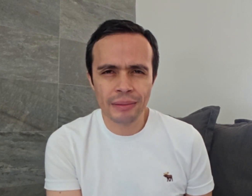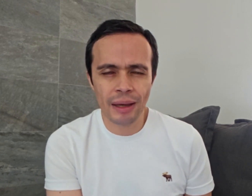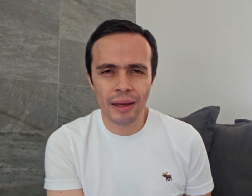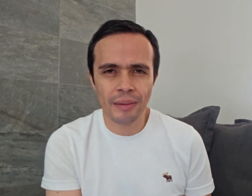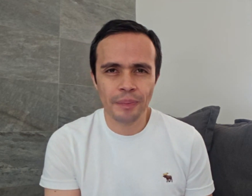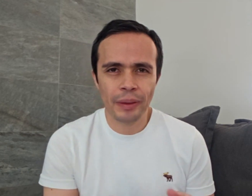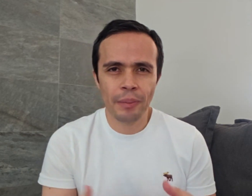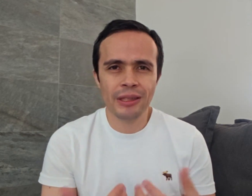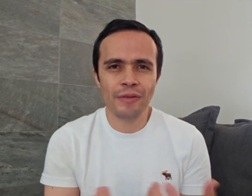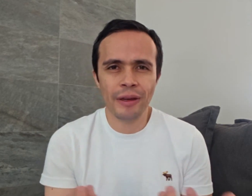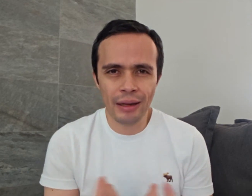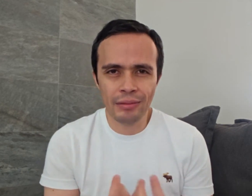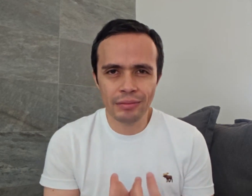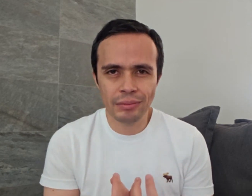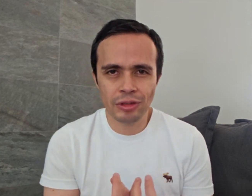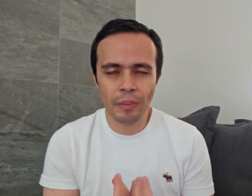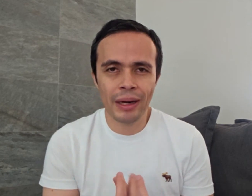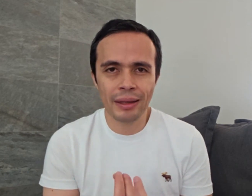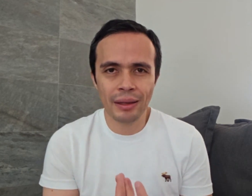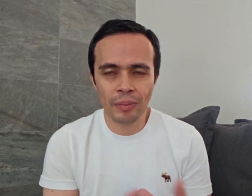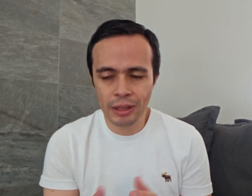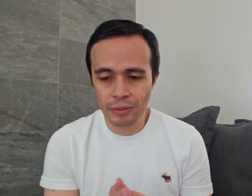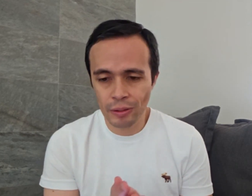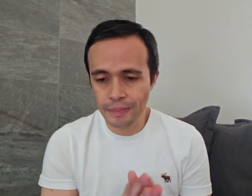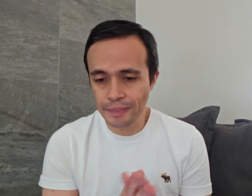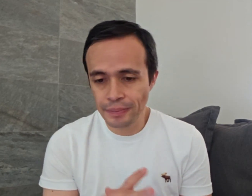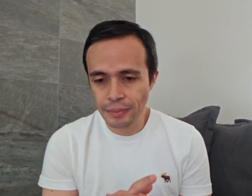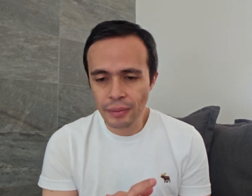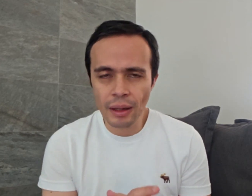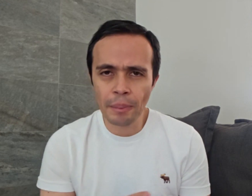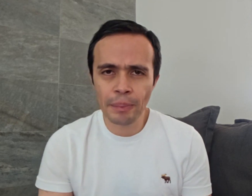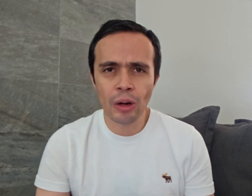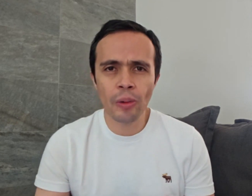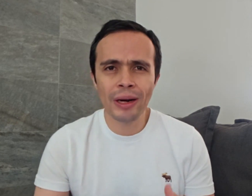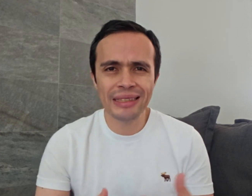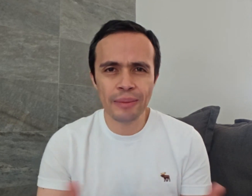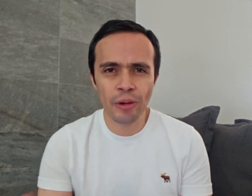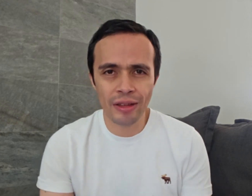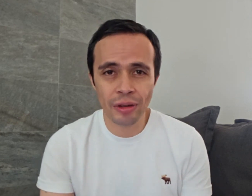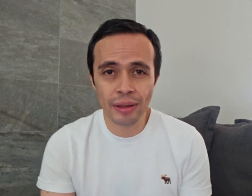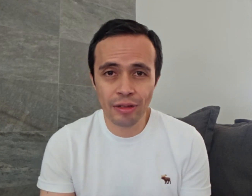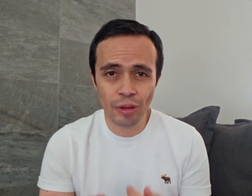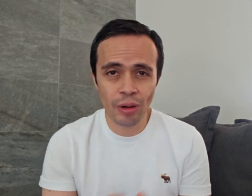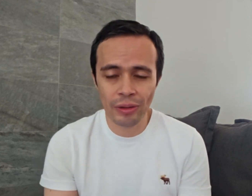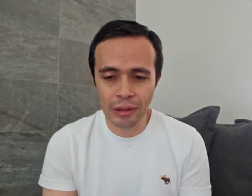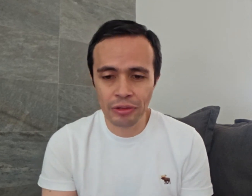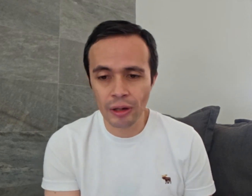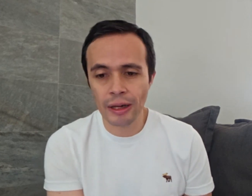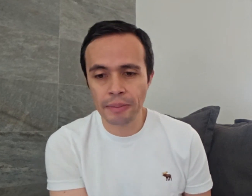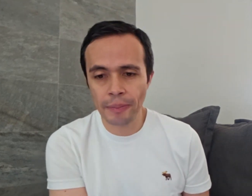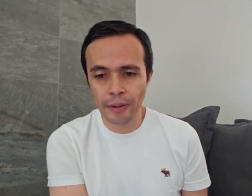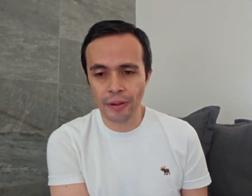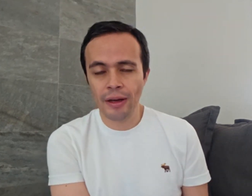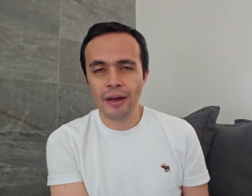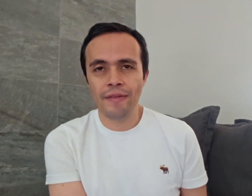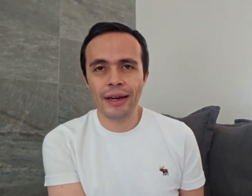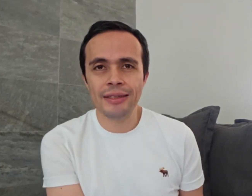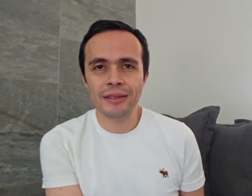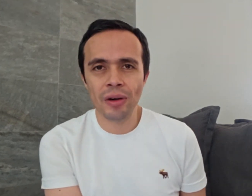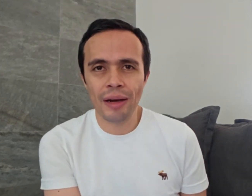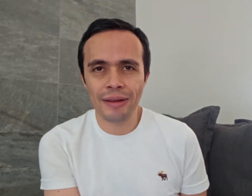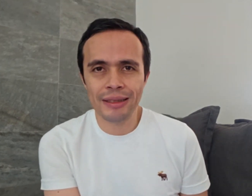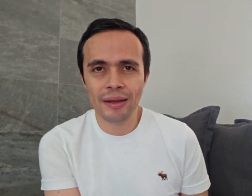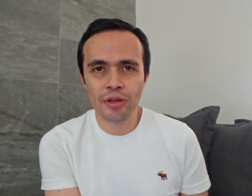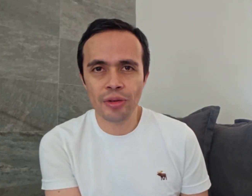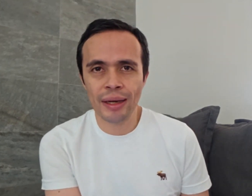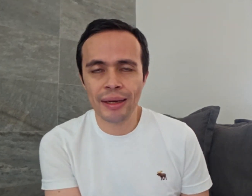PAN, que pues al final son parte de lo mismo, ¿no? Pero hubo una simulación, y esto lo denunció el propio